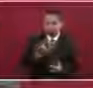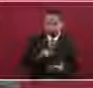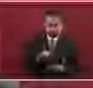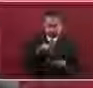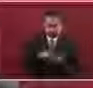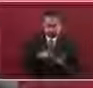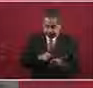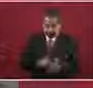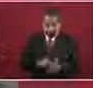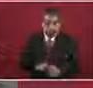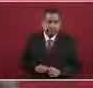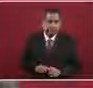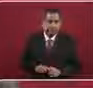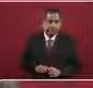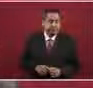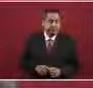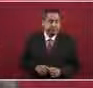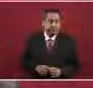y